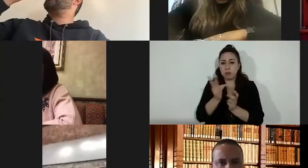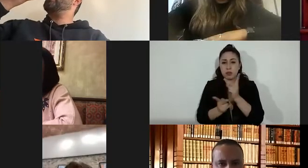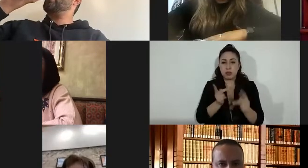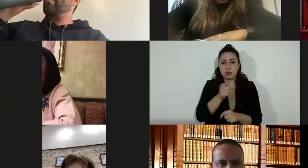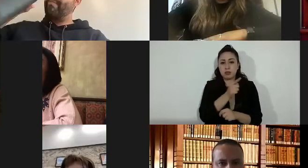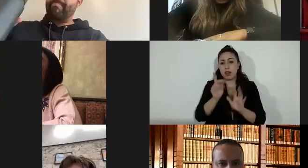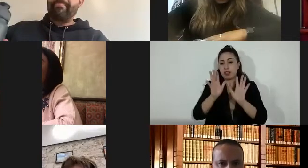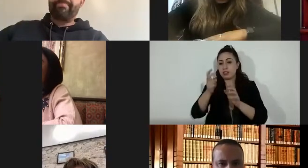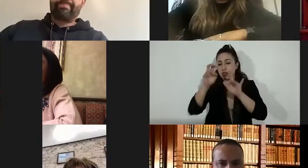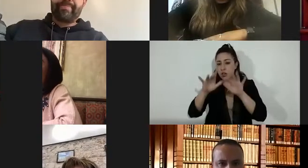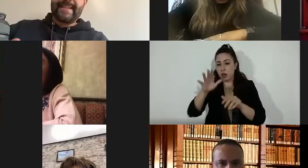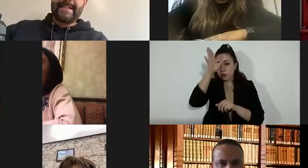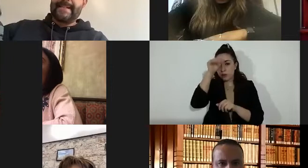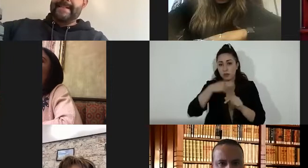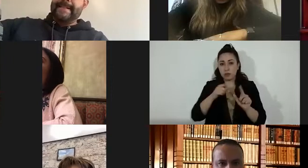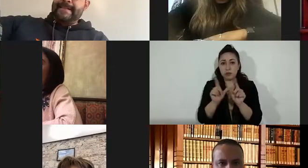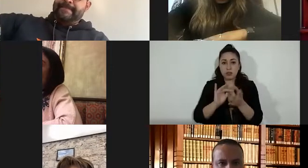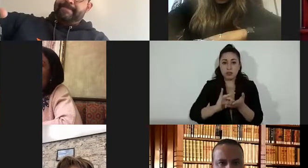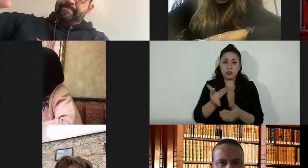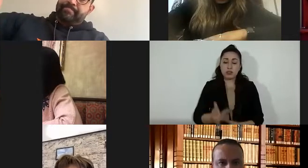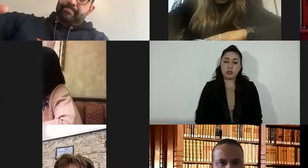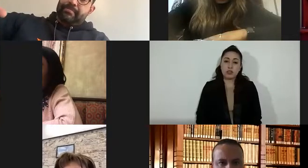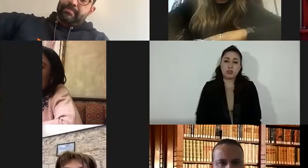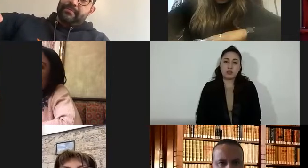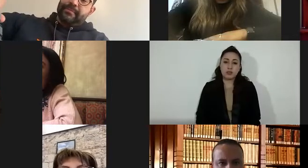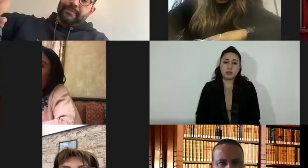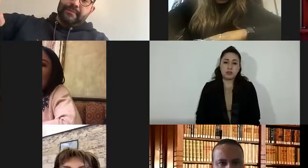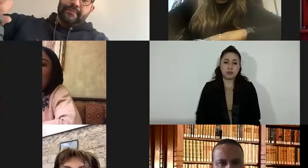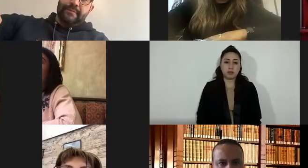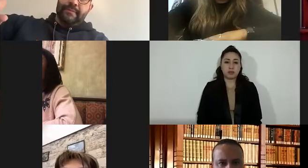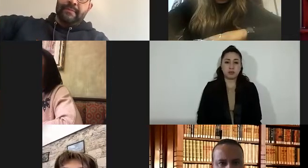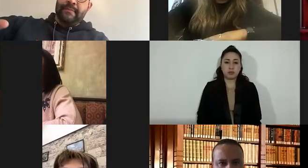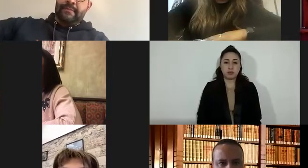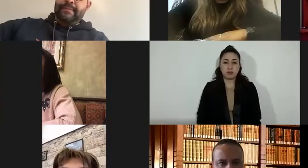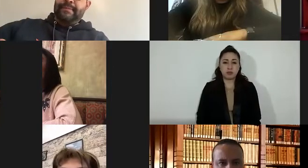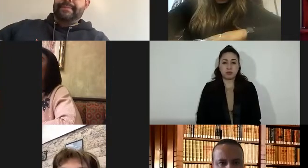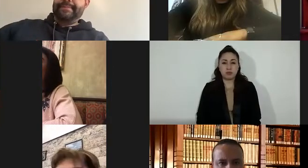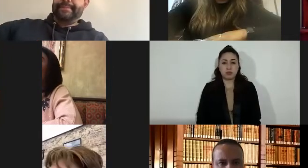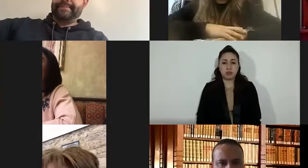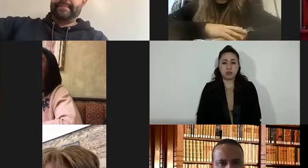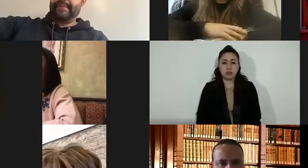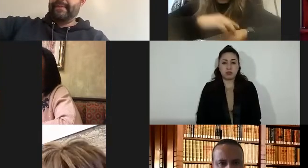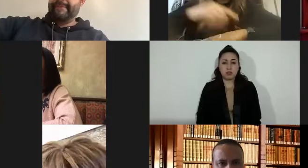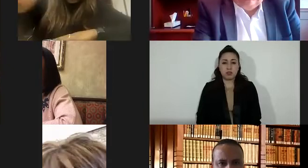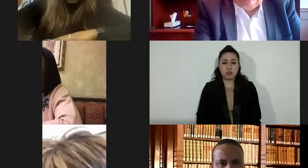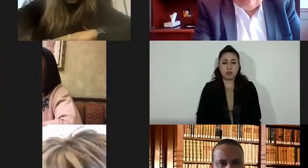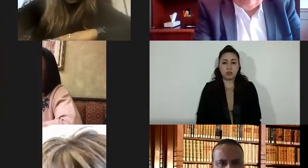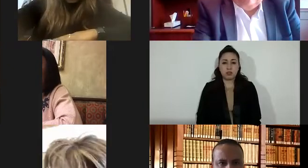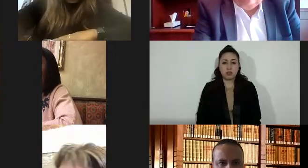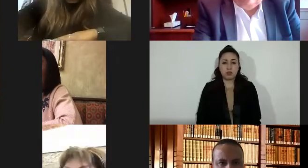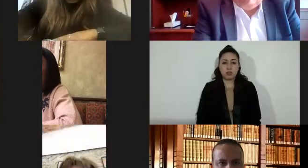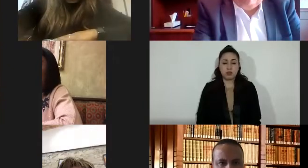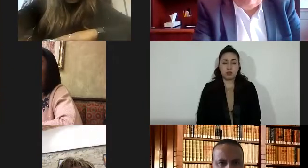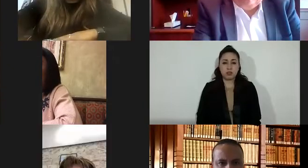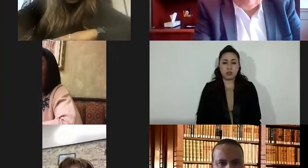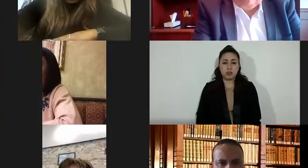los integrantes. Es cuanto. Gracias. Sí, cómo no, Diputado presidente, si me permite el uso de la palabra. Nada